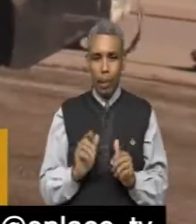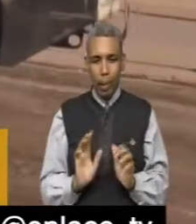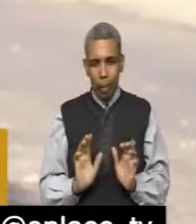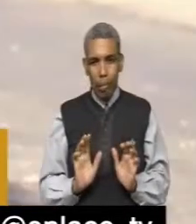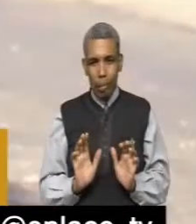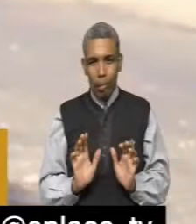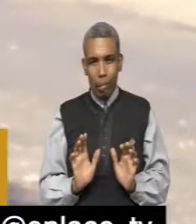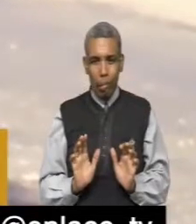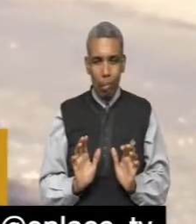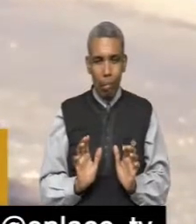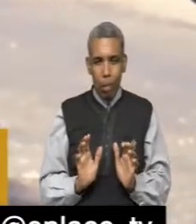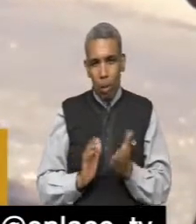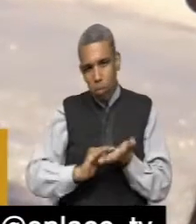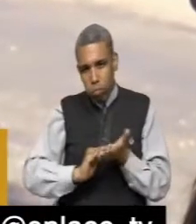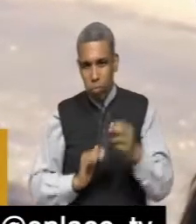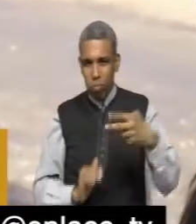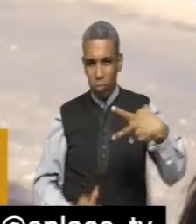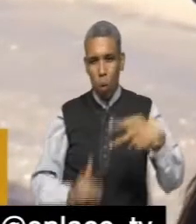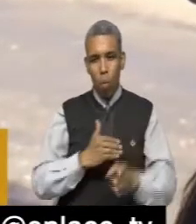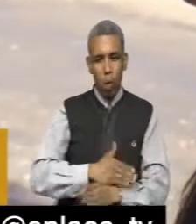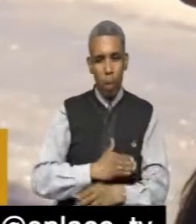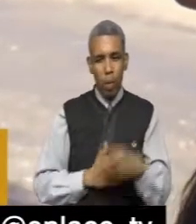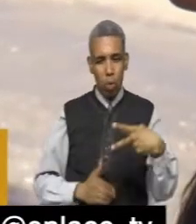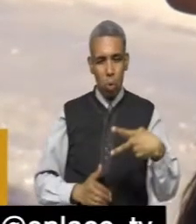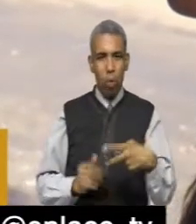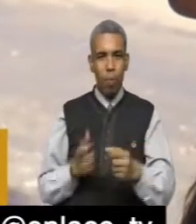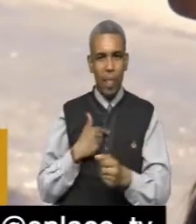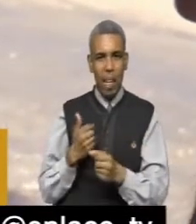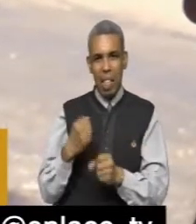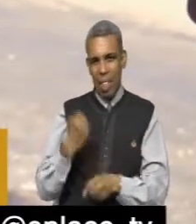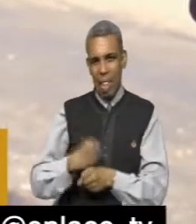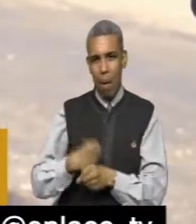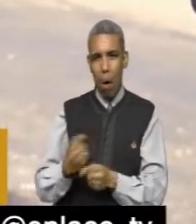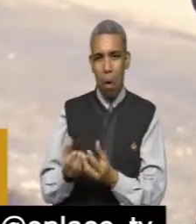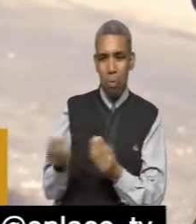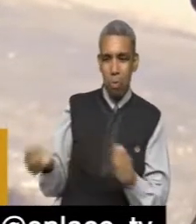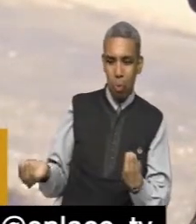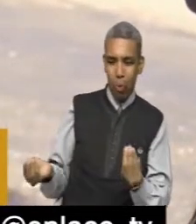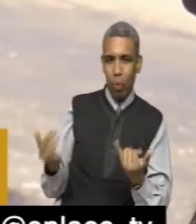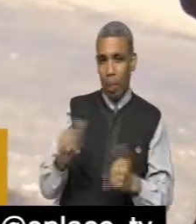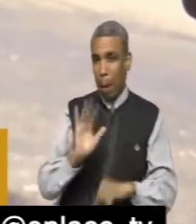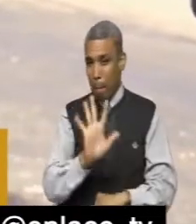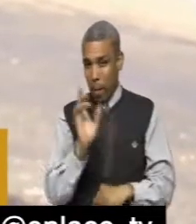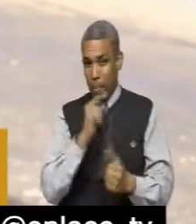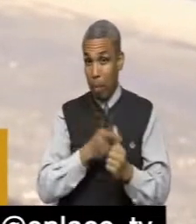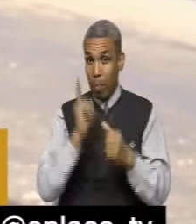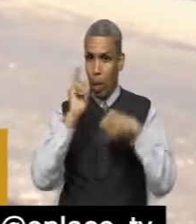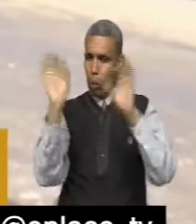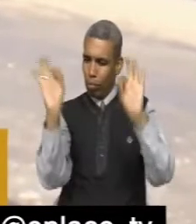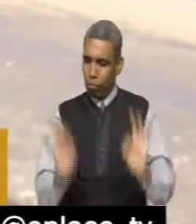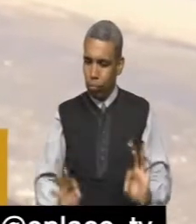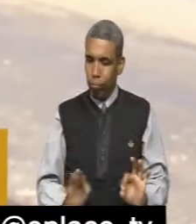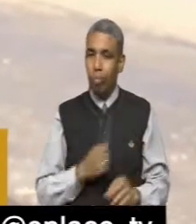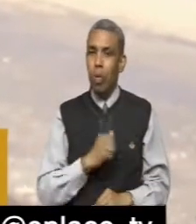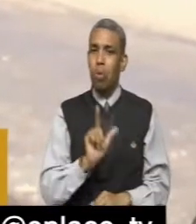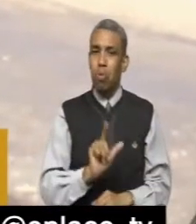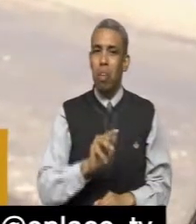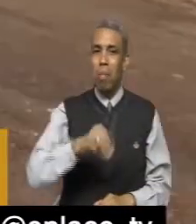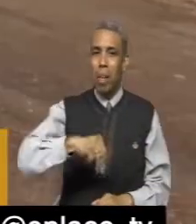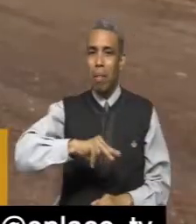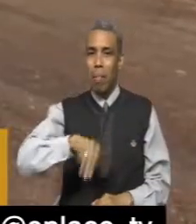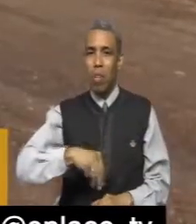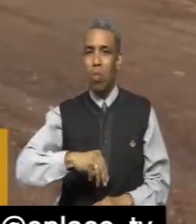lo vamos a asumir con otro grupo. Apenas estamos organizándonos, vamos a trabajar, eso sí, de lunes a viernes se va a